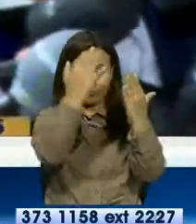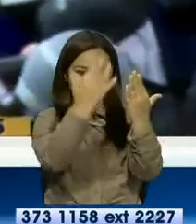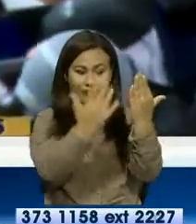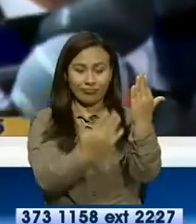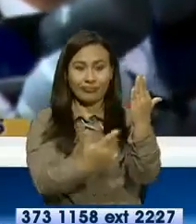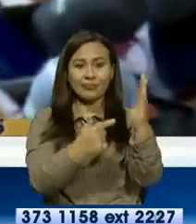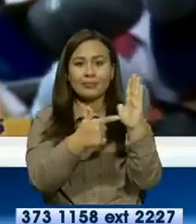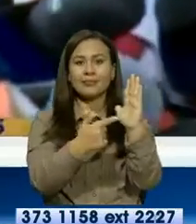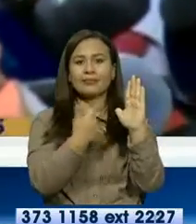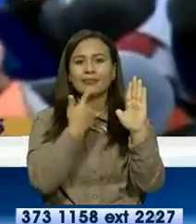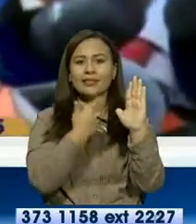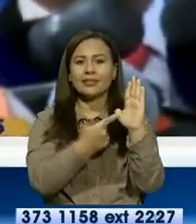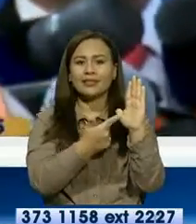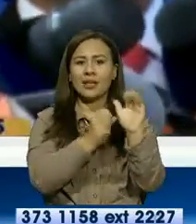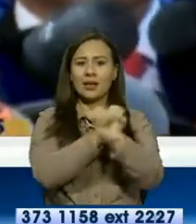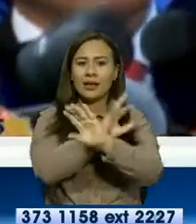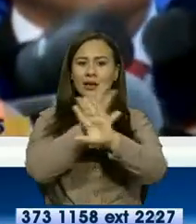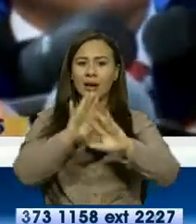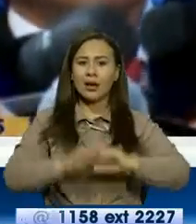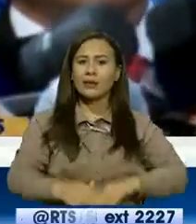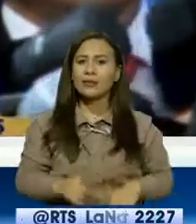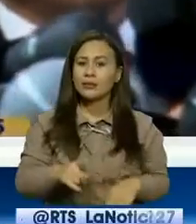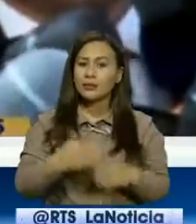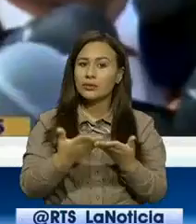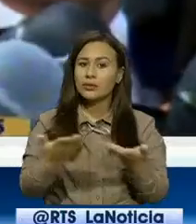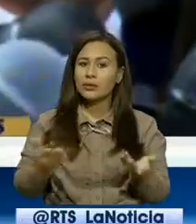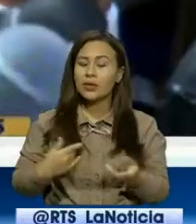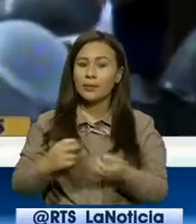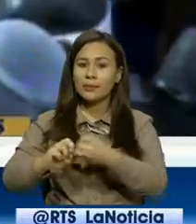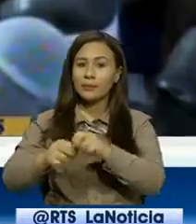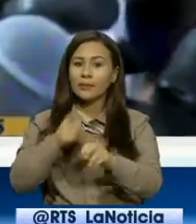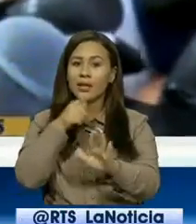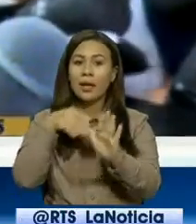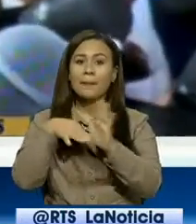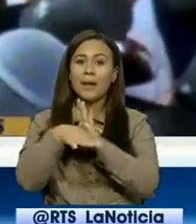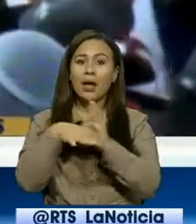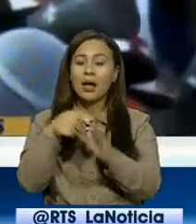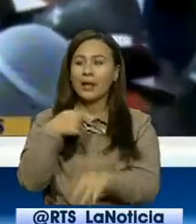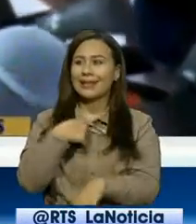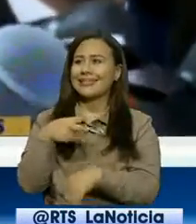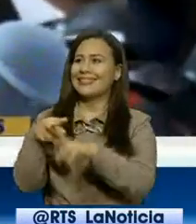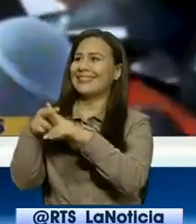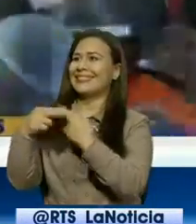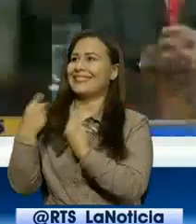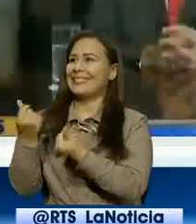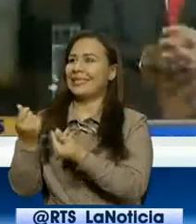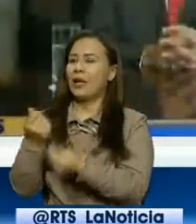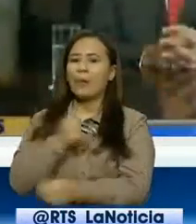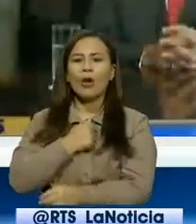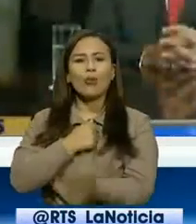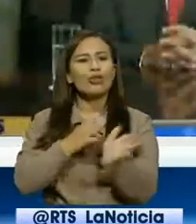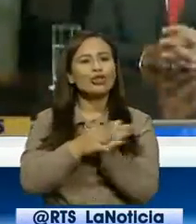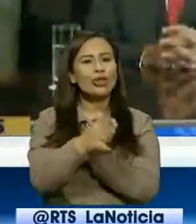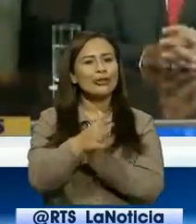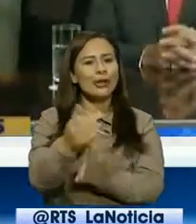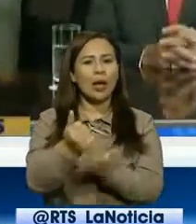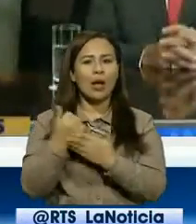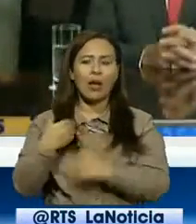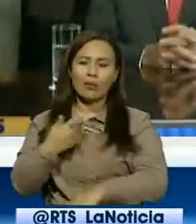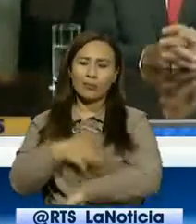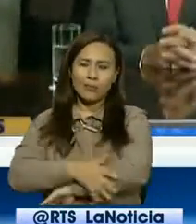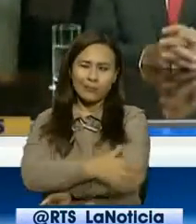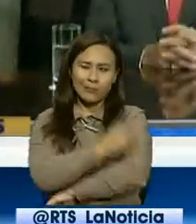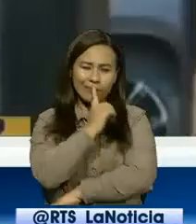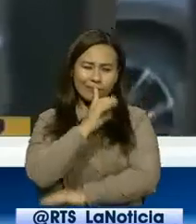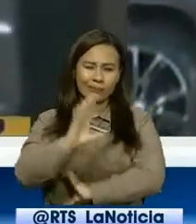vacancia que mostraba claramente hechos objetivos acreditados por el Banco de Crédito, acreditados por sus propios socios sobre su manejo cuando él